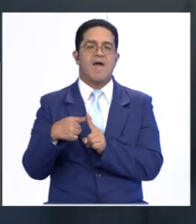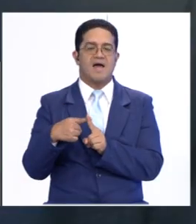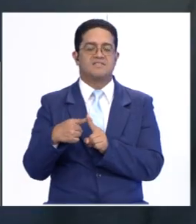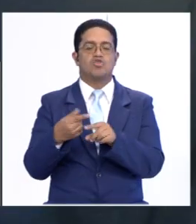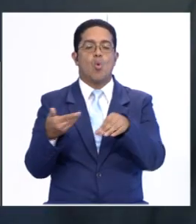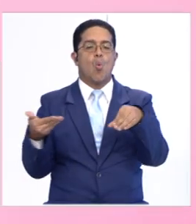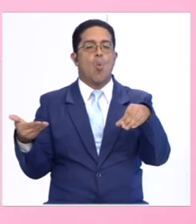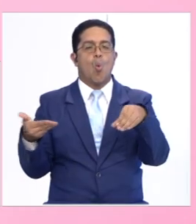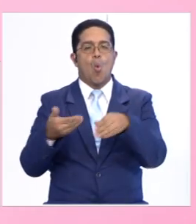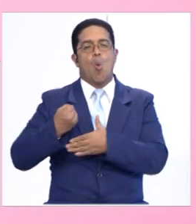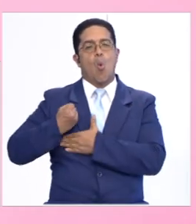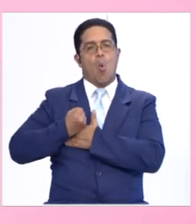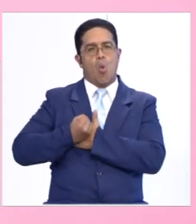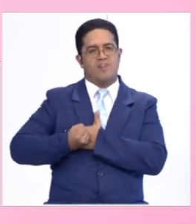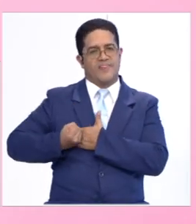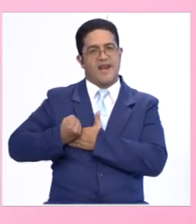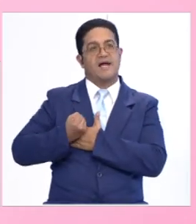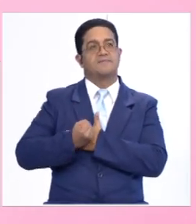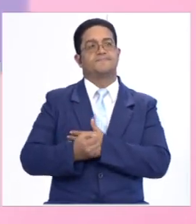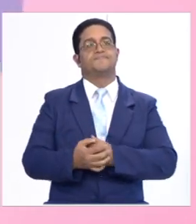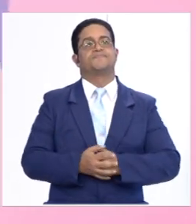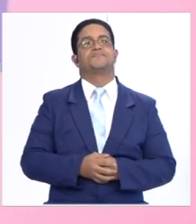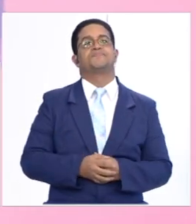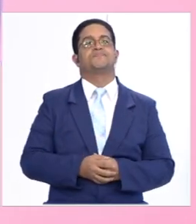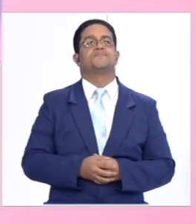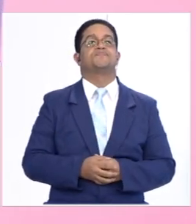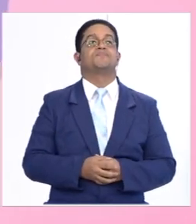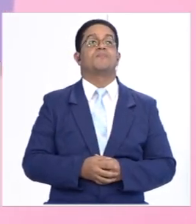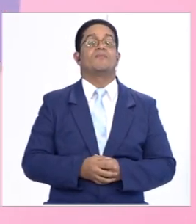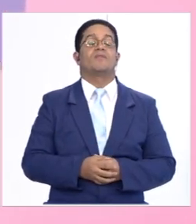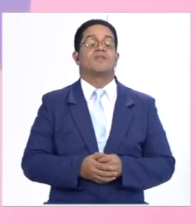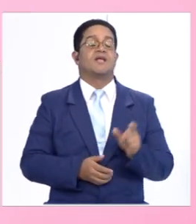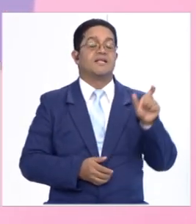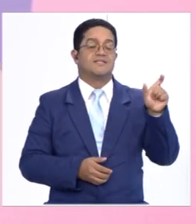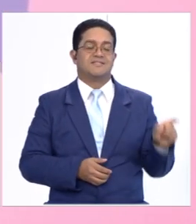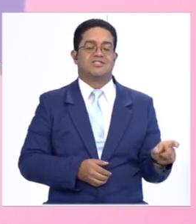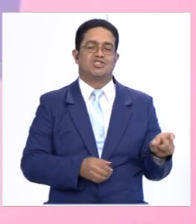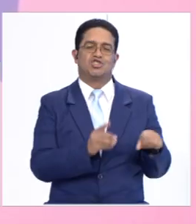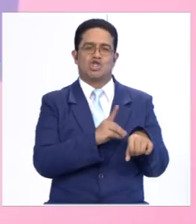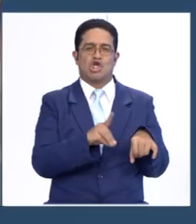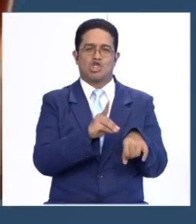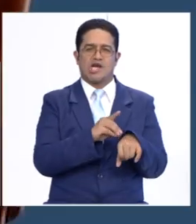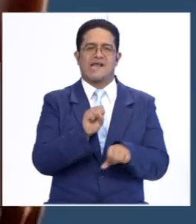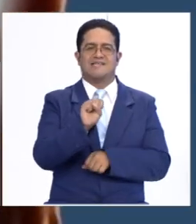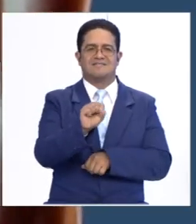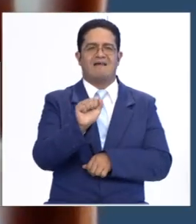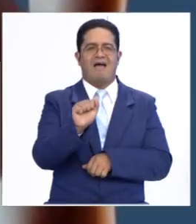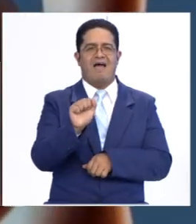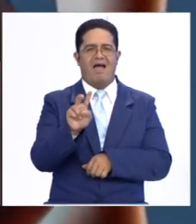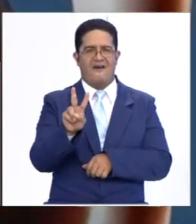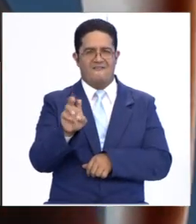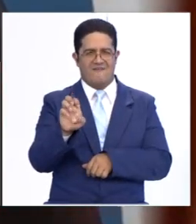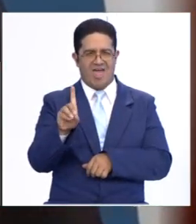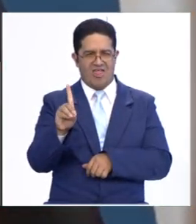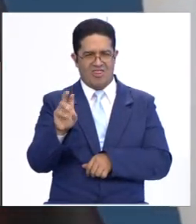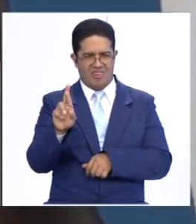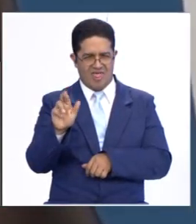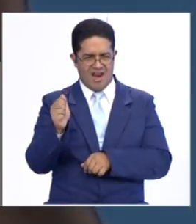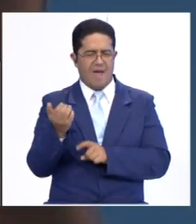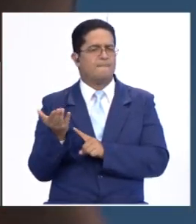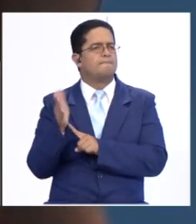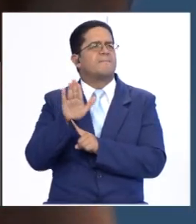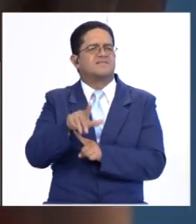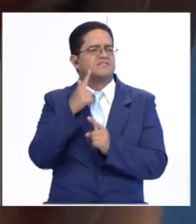ultrasonografía. Por su parte, el doctor Juan Saavedra, gerente general de la sociedad, nos presenta las